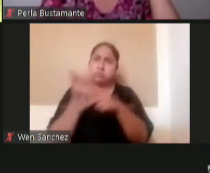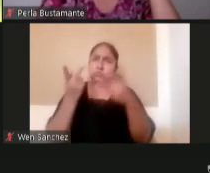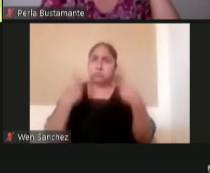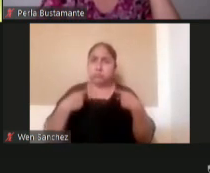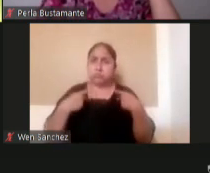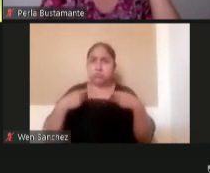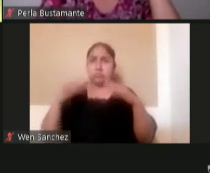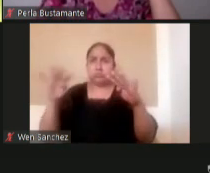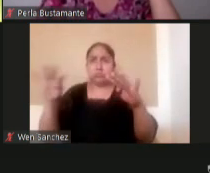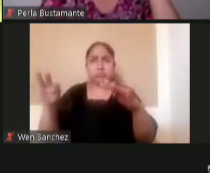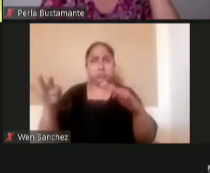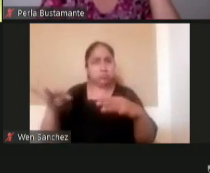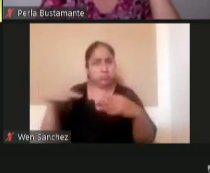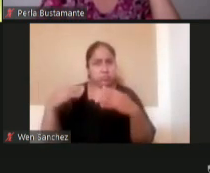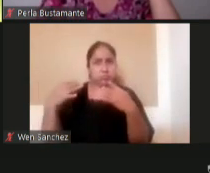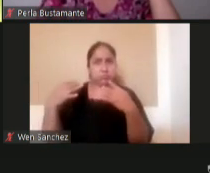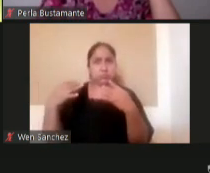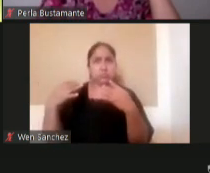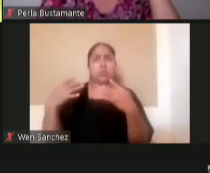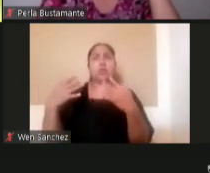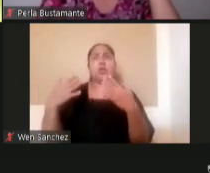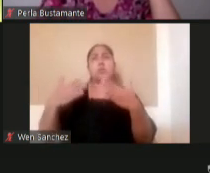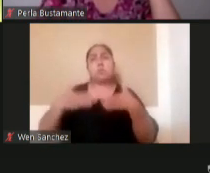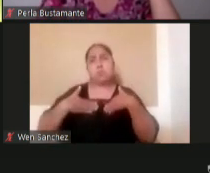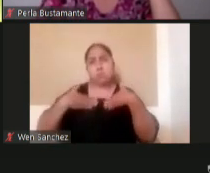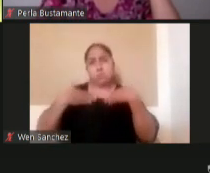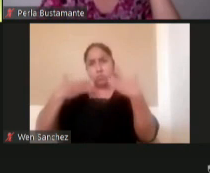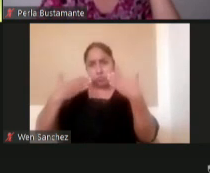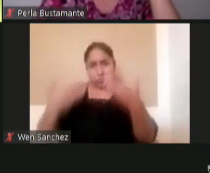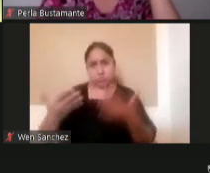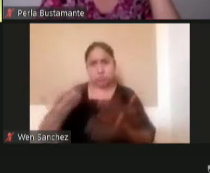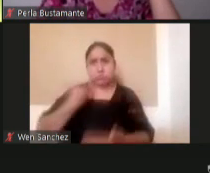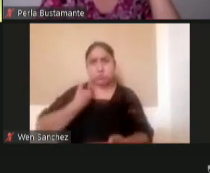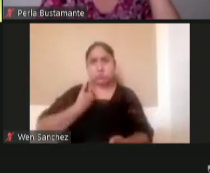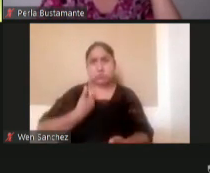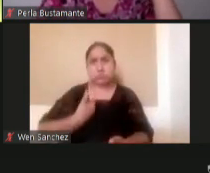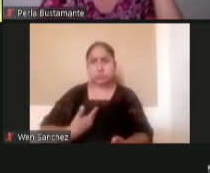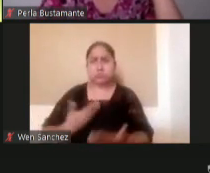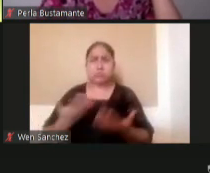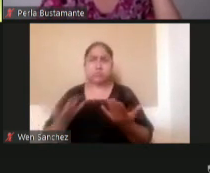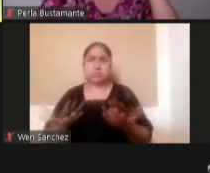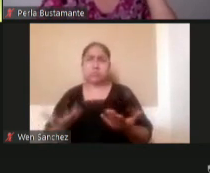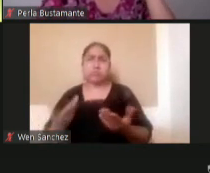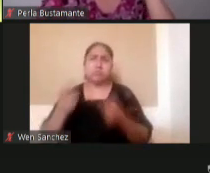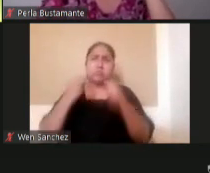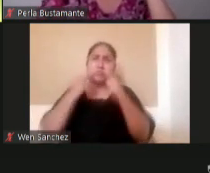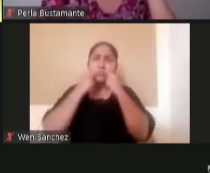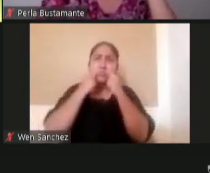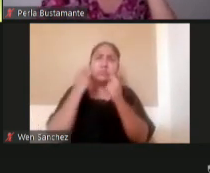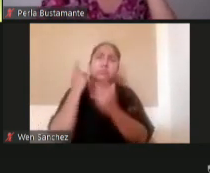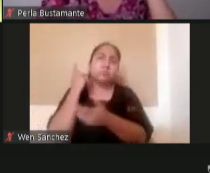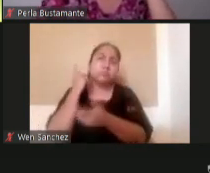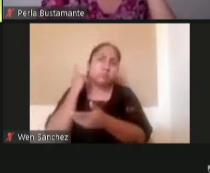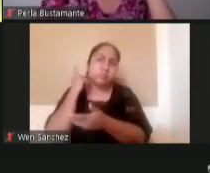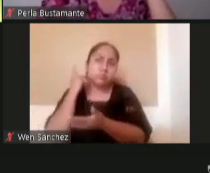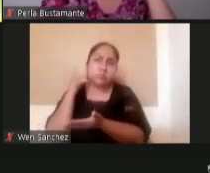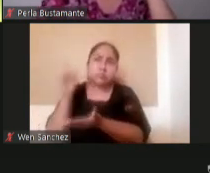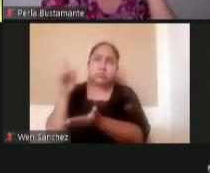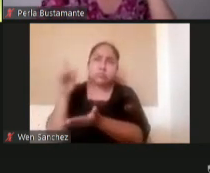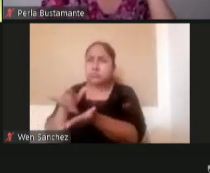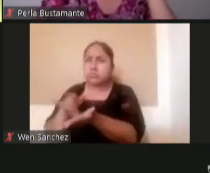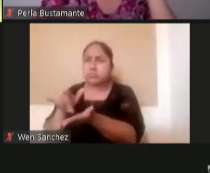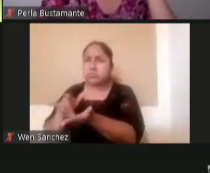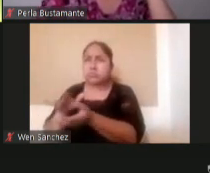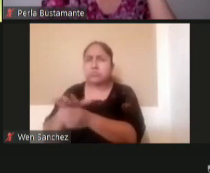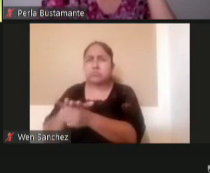trabajar independientemente del origen político partidista que tengamos, que nos ahora sí